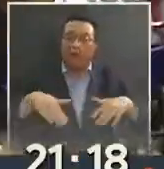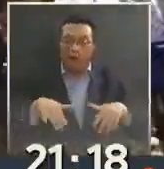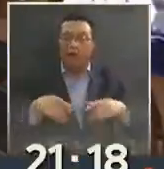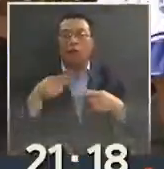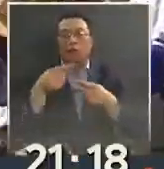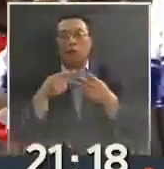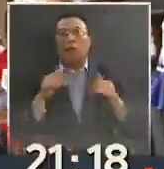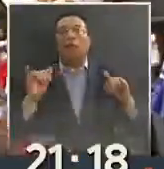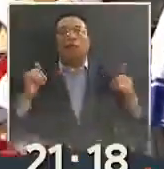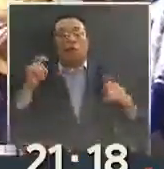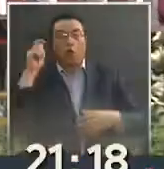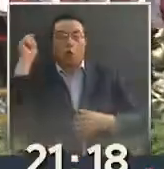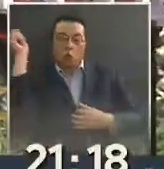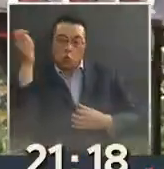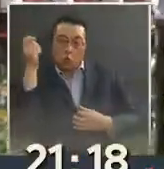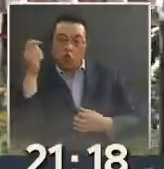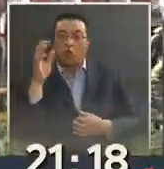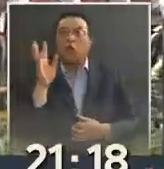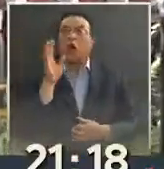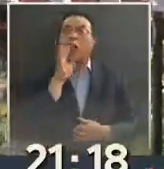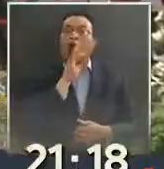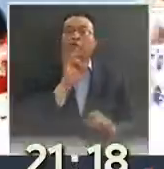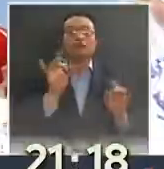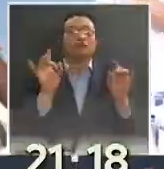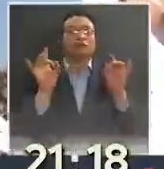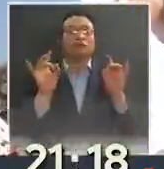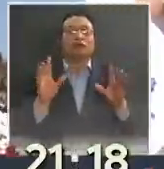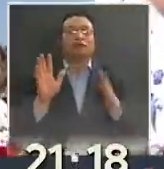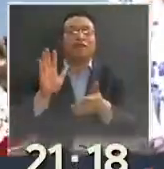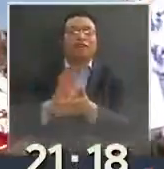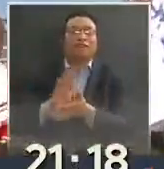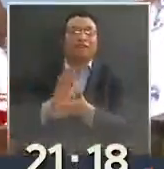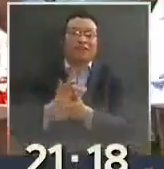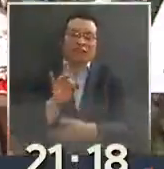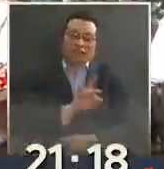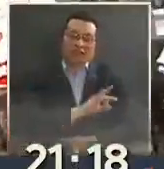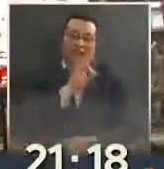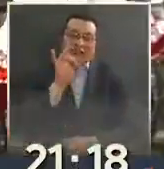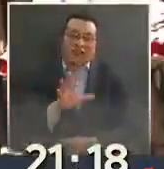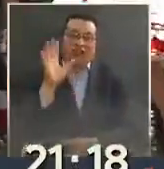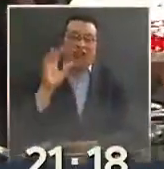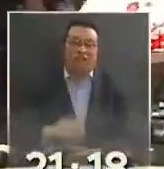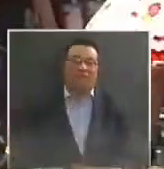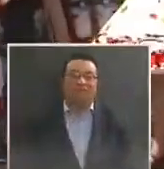que también a bailar cuecas con los colores característicos de esta fiesta de la chilenidad.